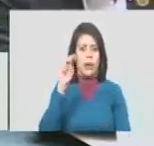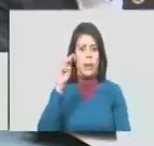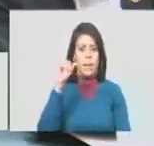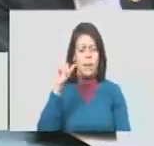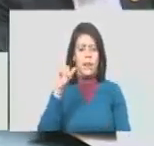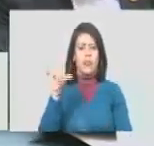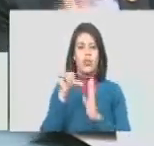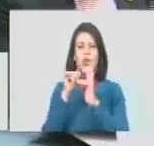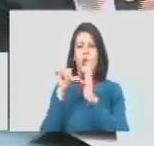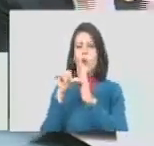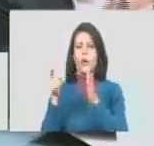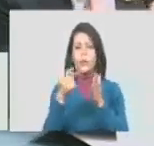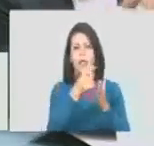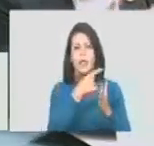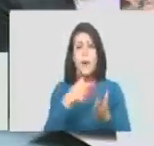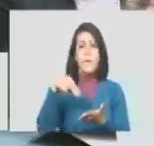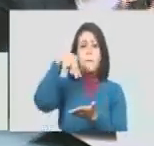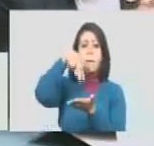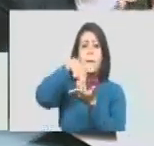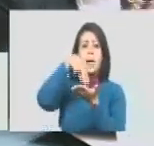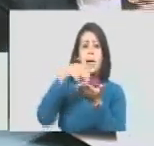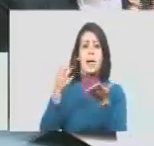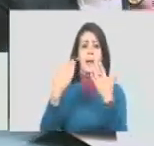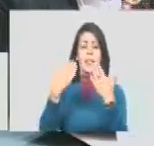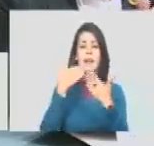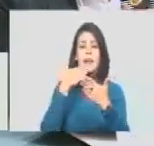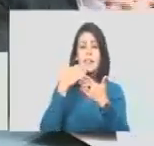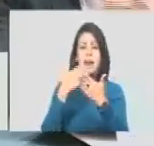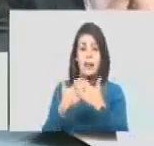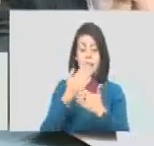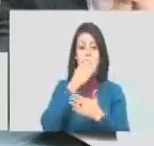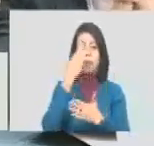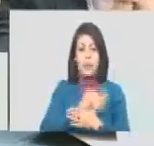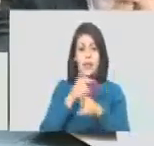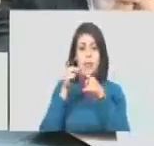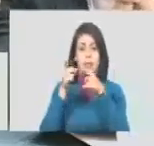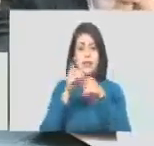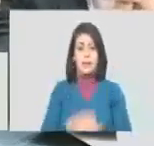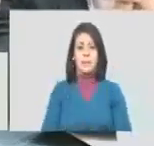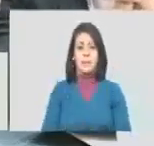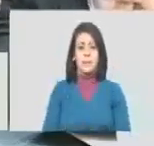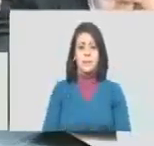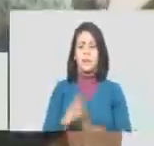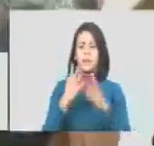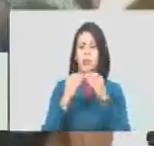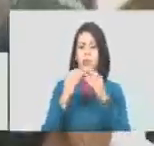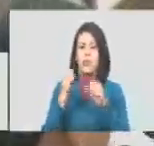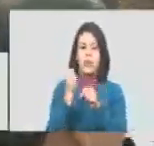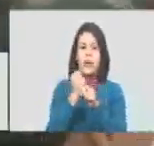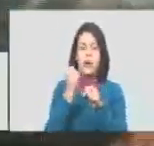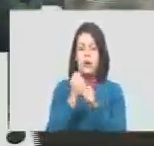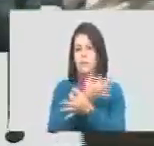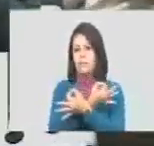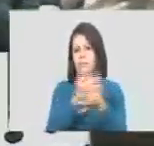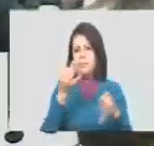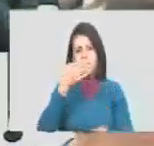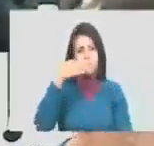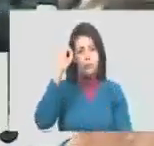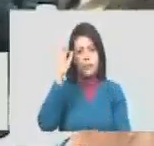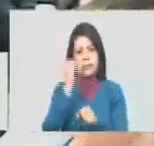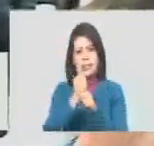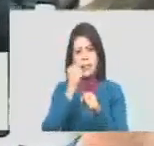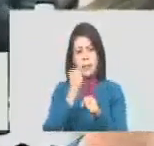¿dónde está? Párate, Yurami. Gracias, de verdad. Muy buen